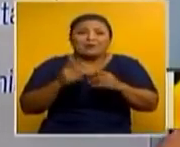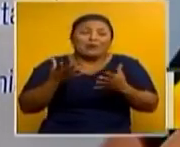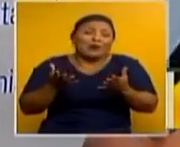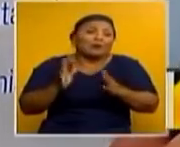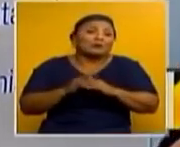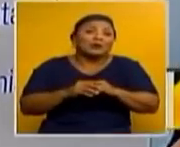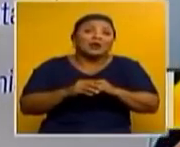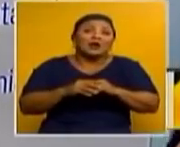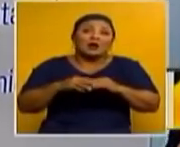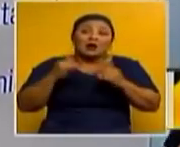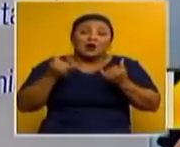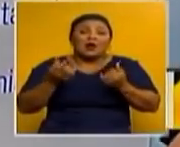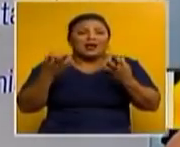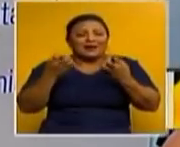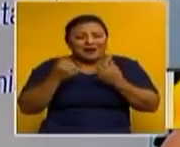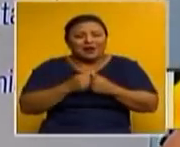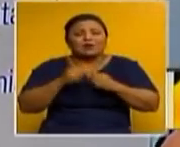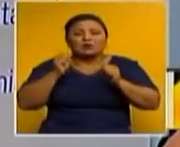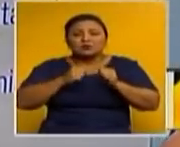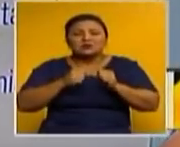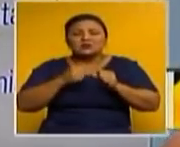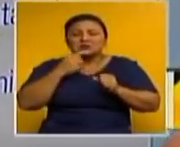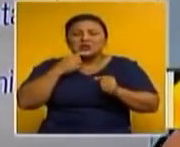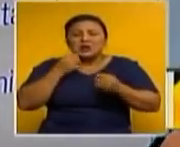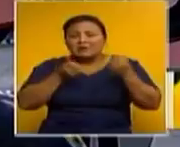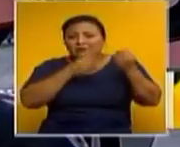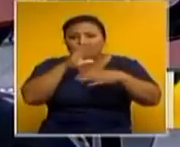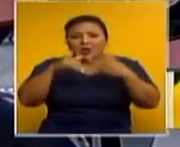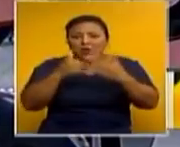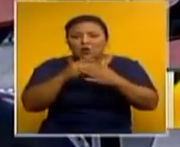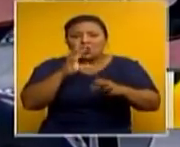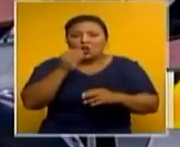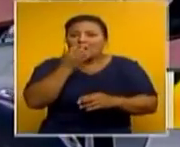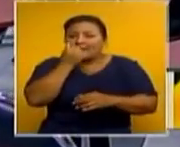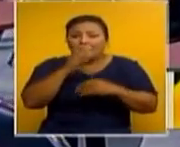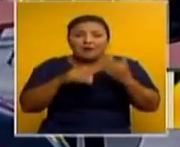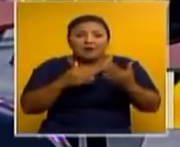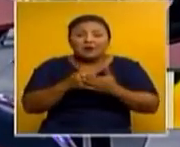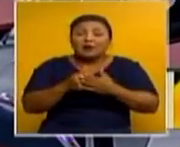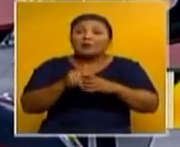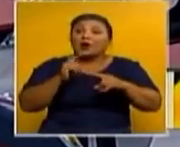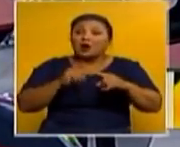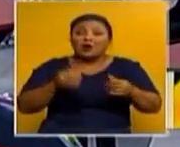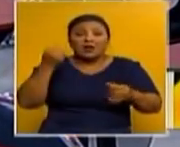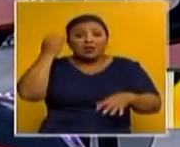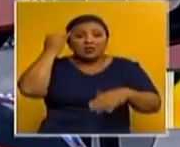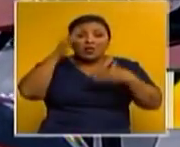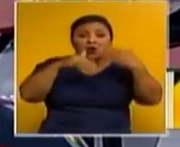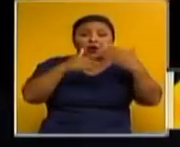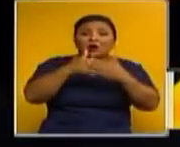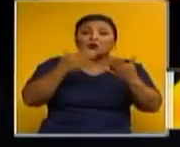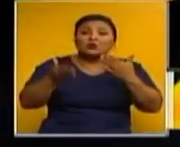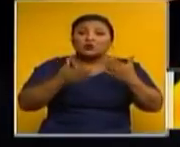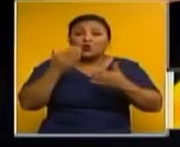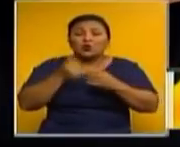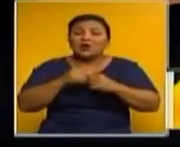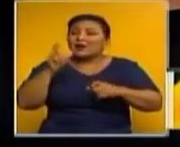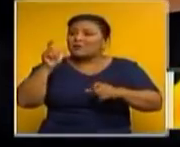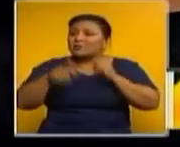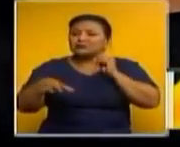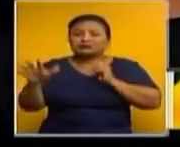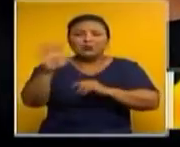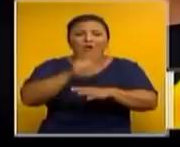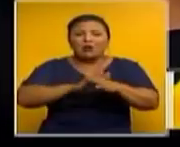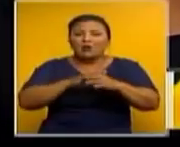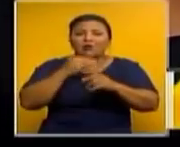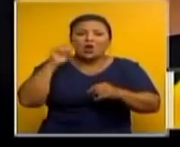actuamos, contribuimos, queremos ser parte de las soluciones también. Con esta iniciativa se busca otorgar contención a quienes son víctimas y